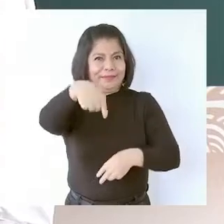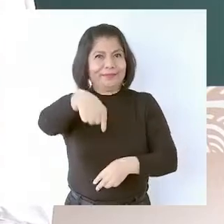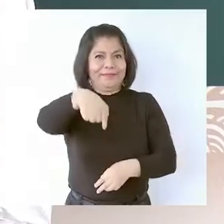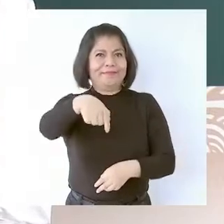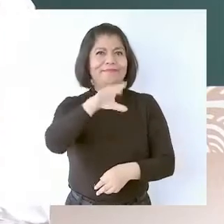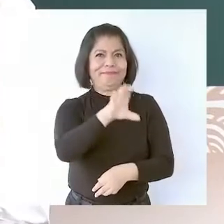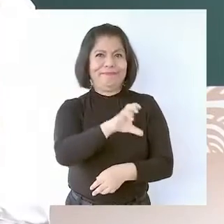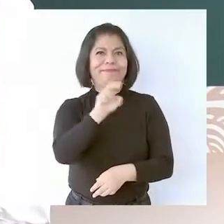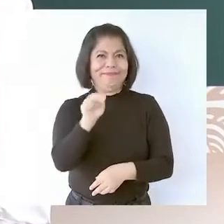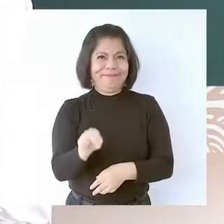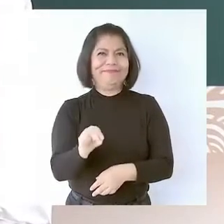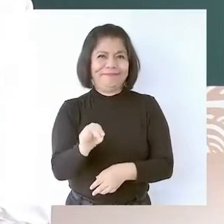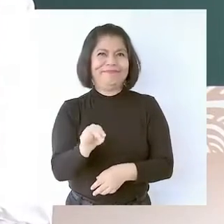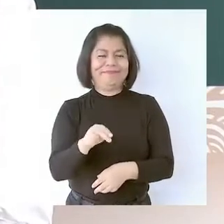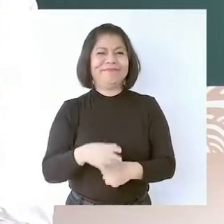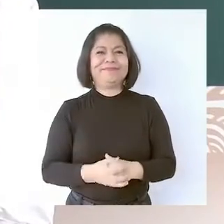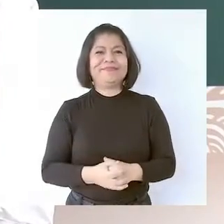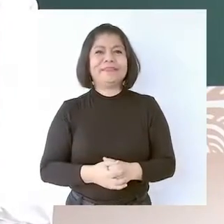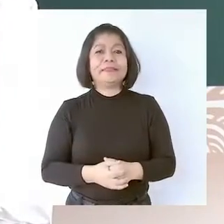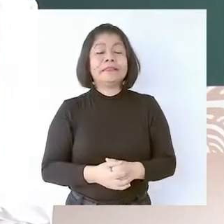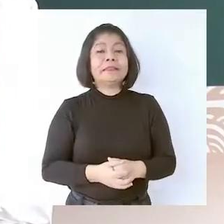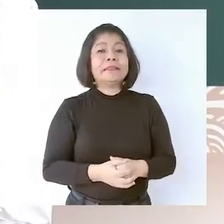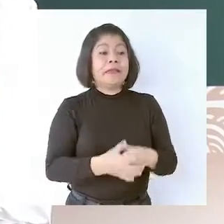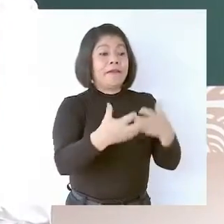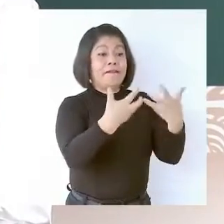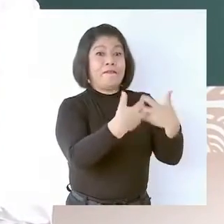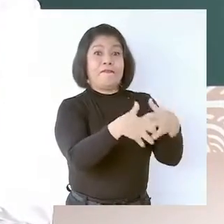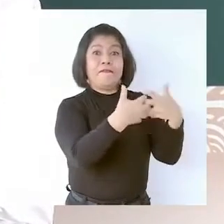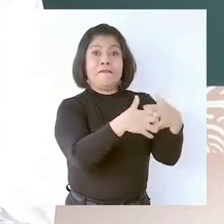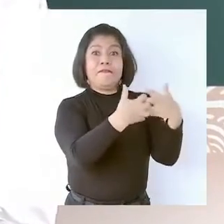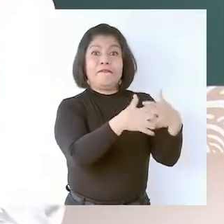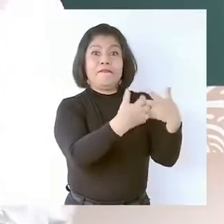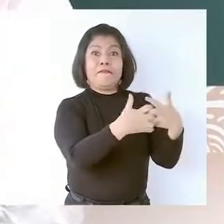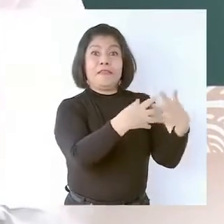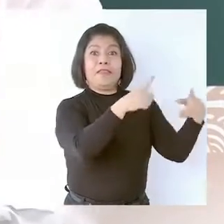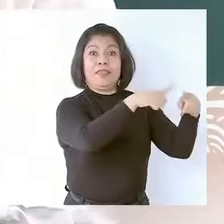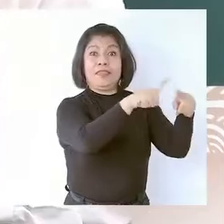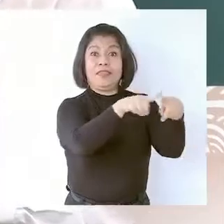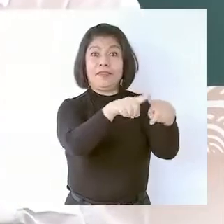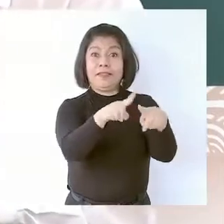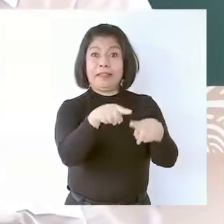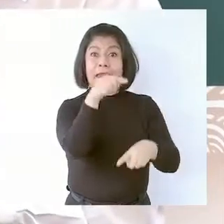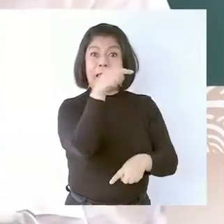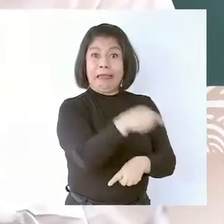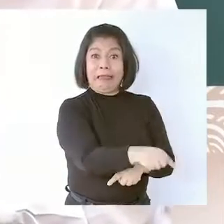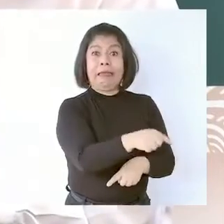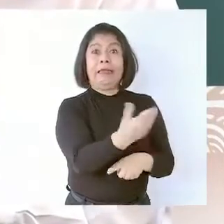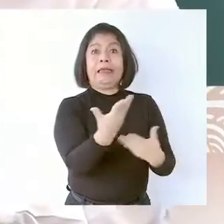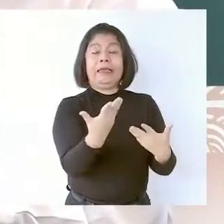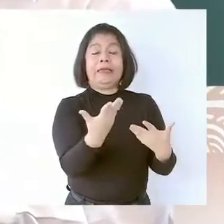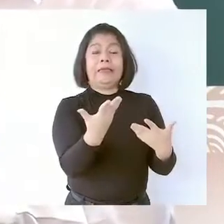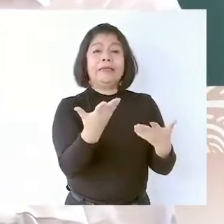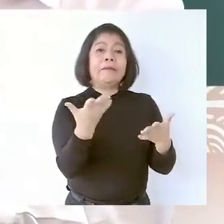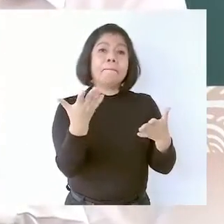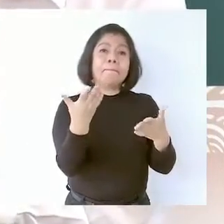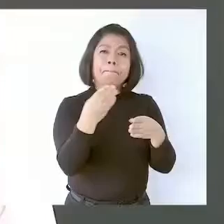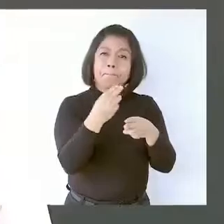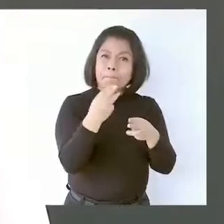Se van a montar varias fábricas para hacer todos los elementos y llegar a montar